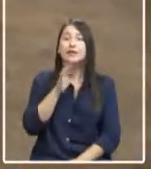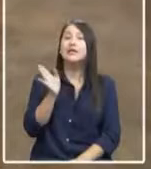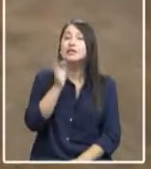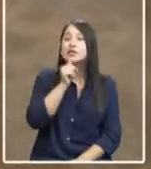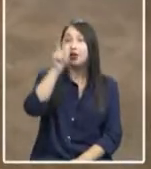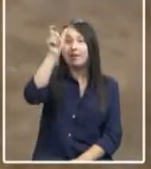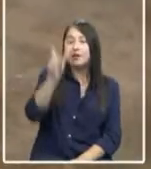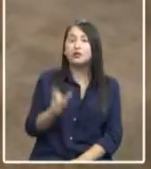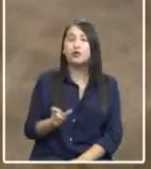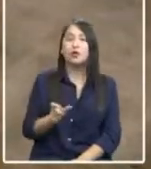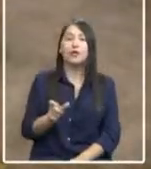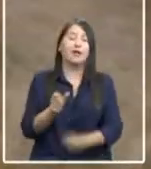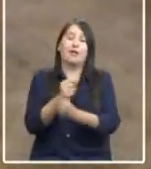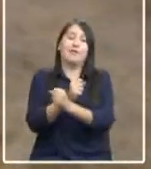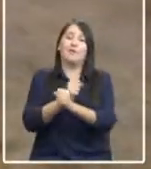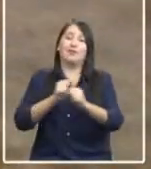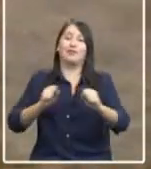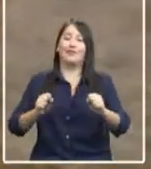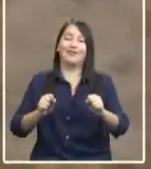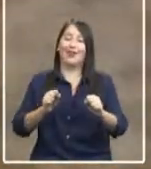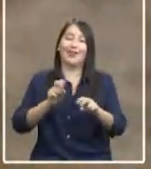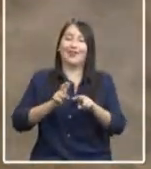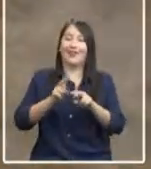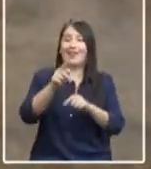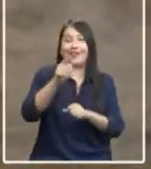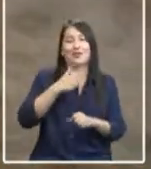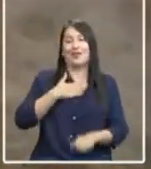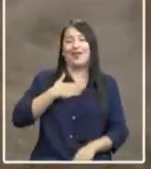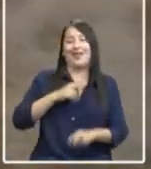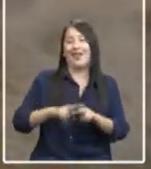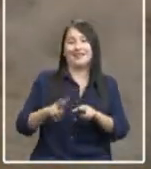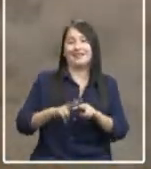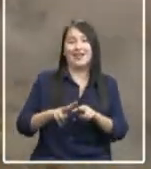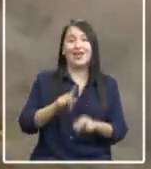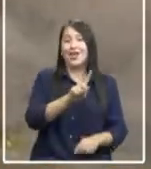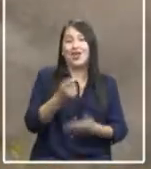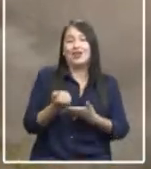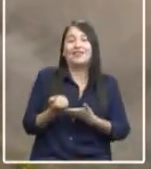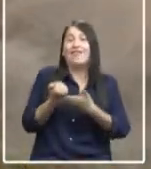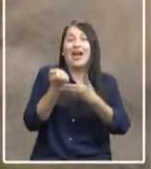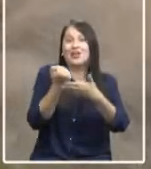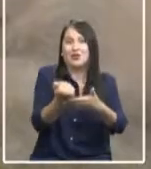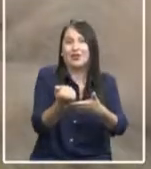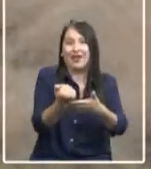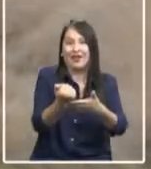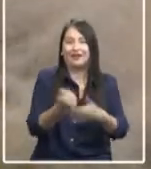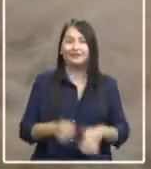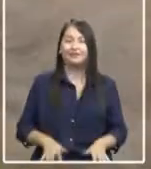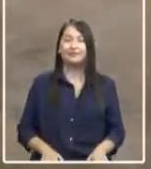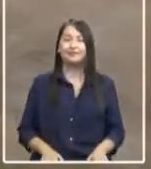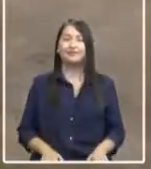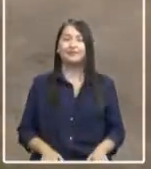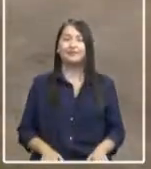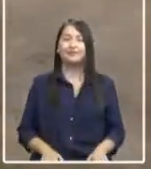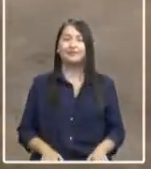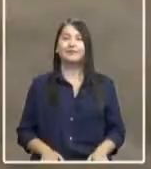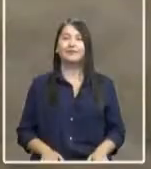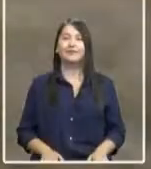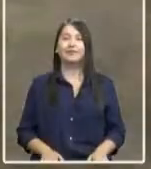utilidad, va a ser inútil lo que haces y no te va a ayudar para hacerlo. Entonces, una de las